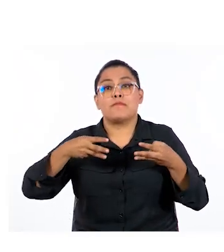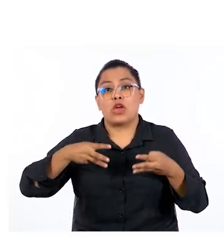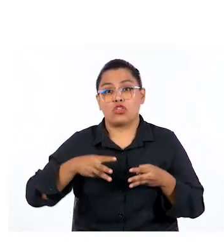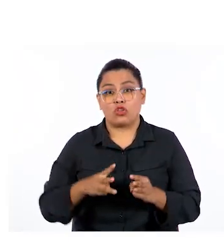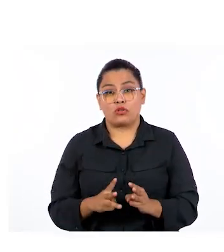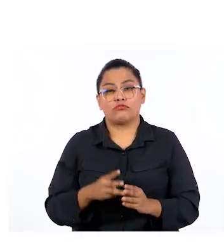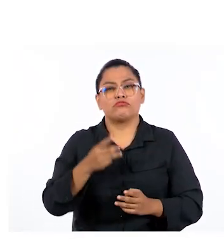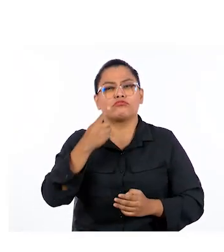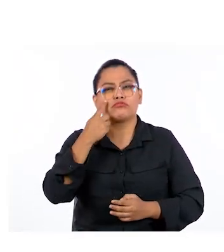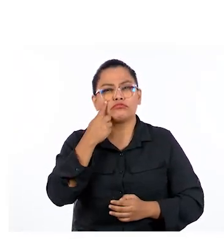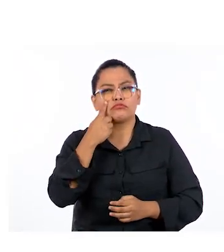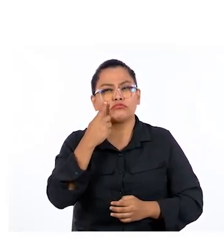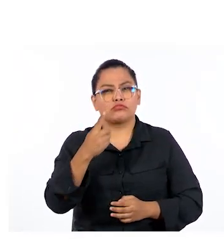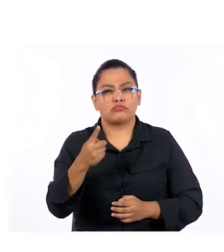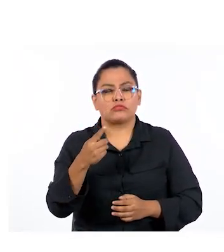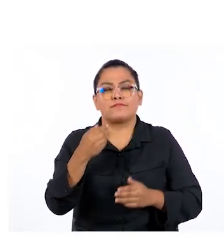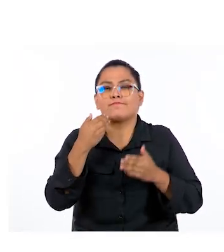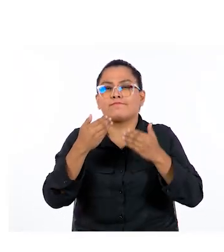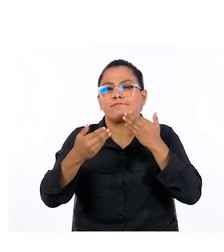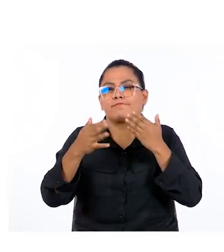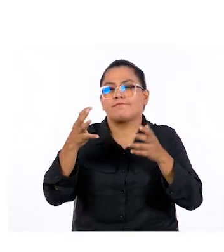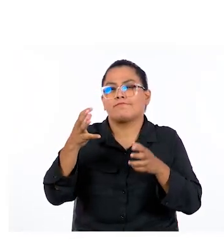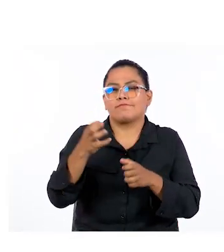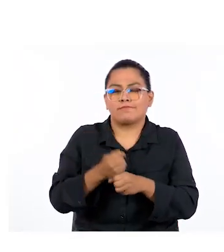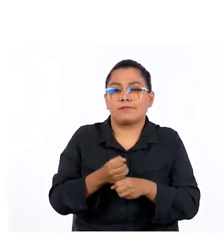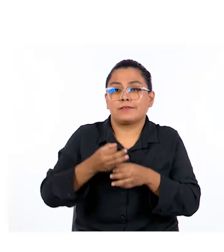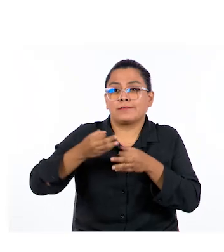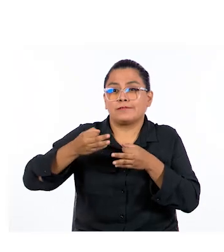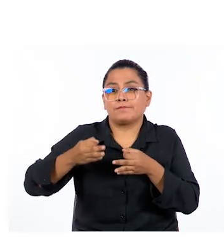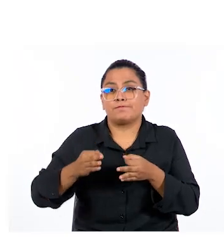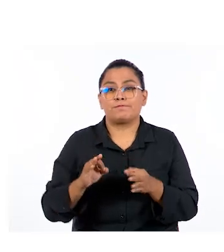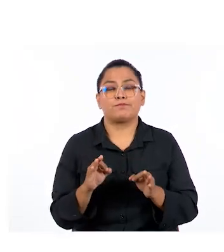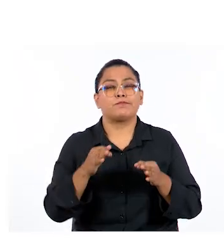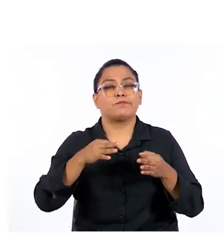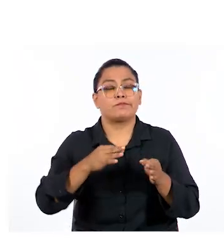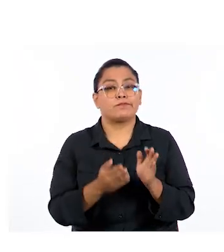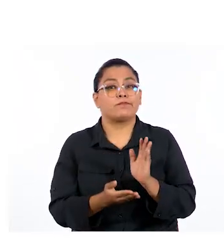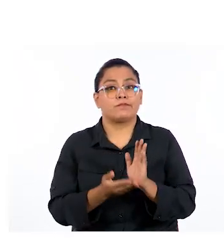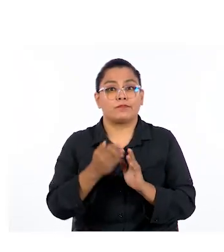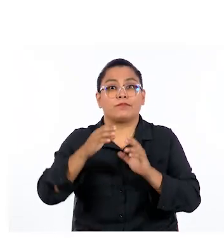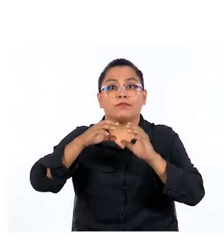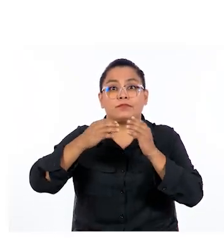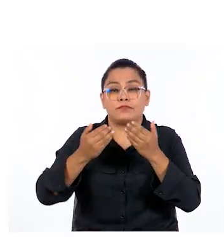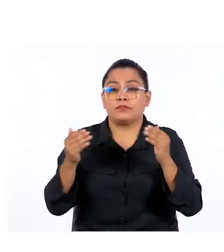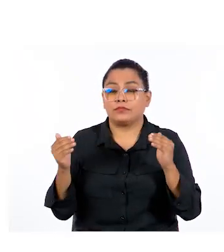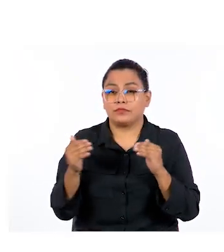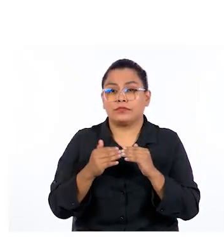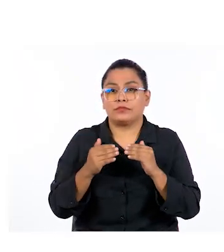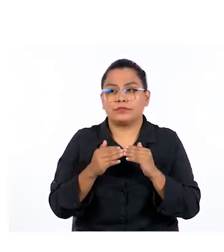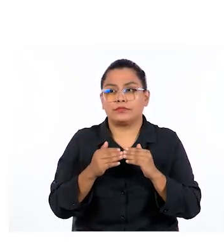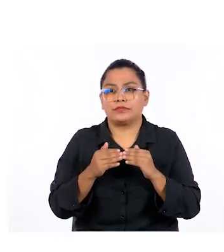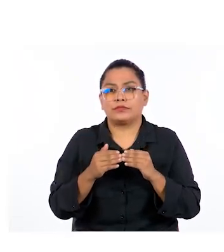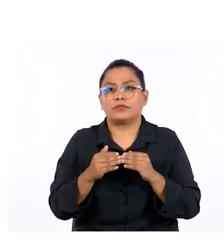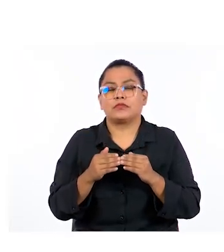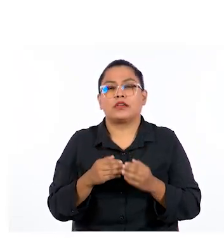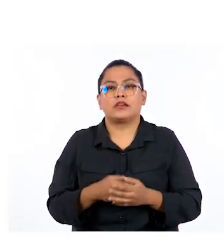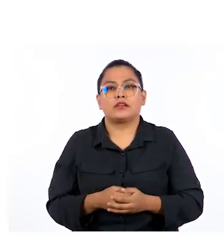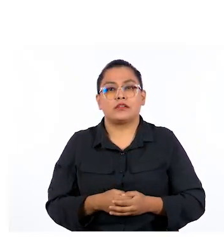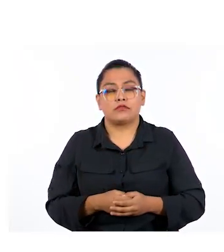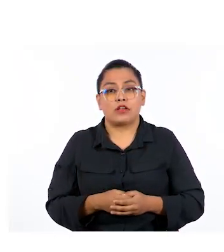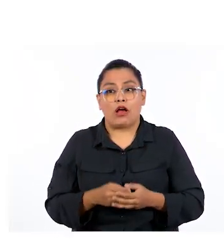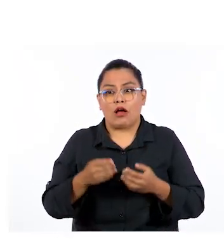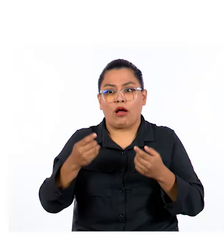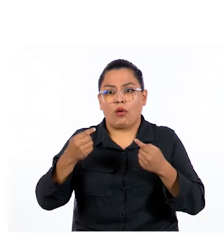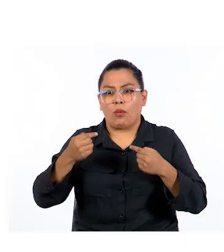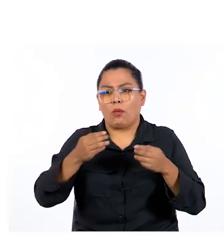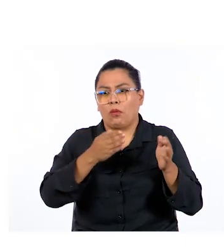una breve explicación sobre la manera de desarrollar las clases. Además, se cumple ampliamente la secuencia